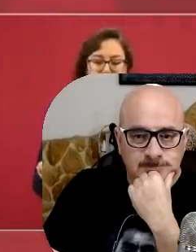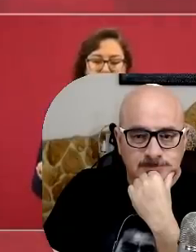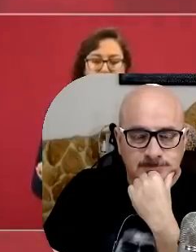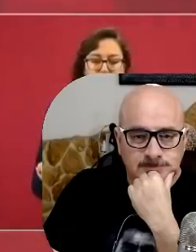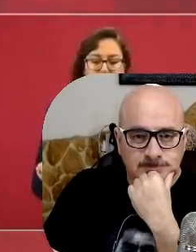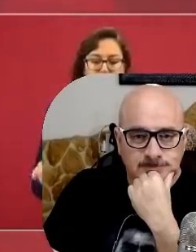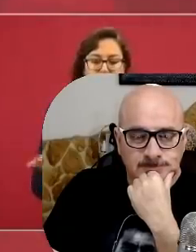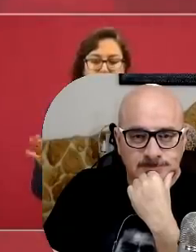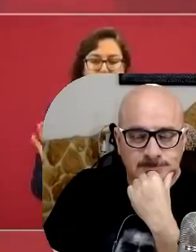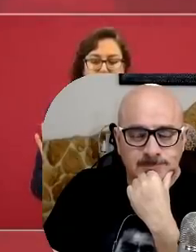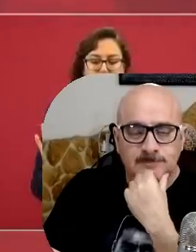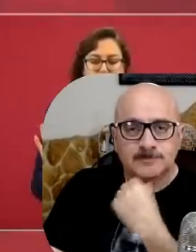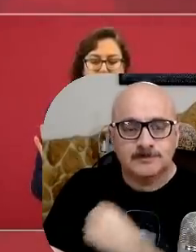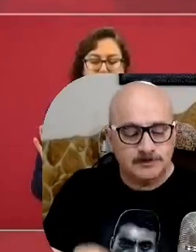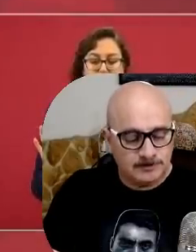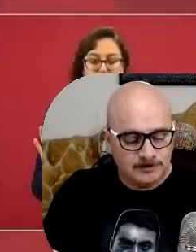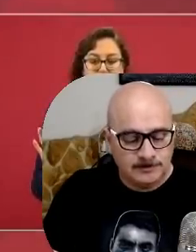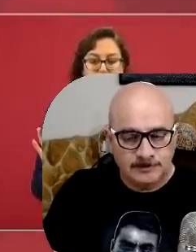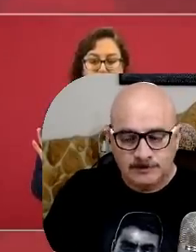son